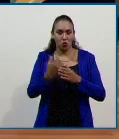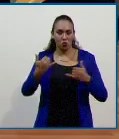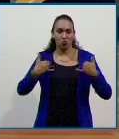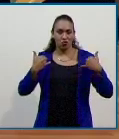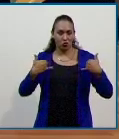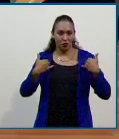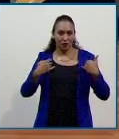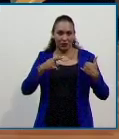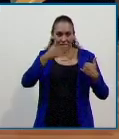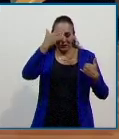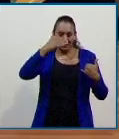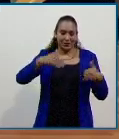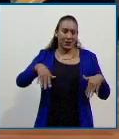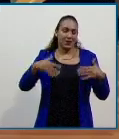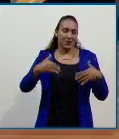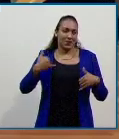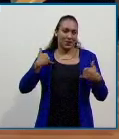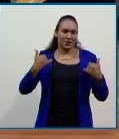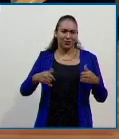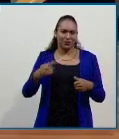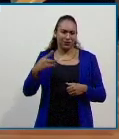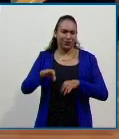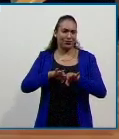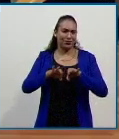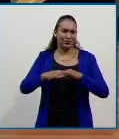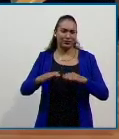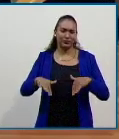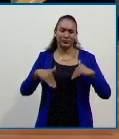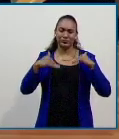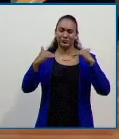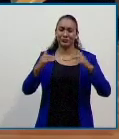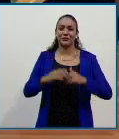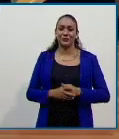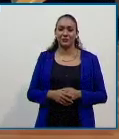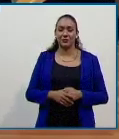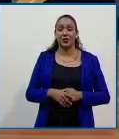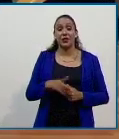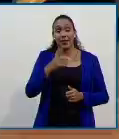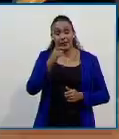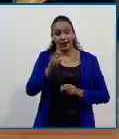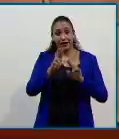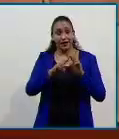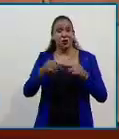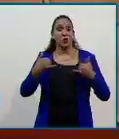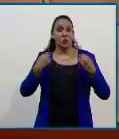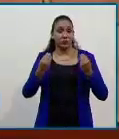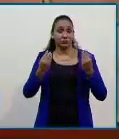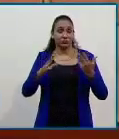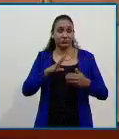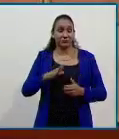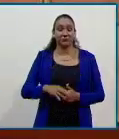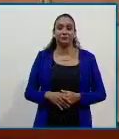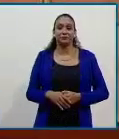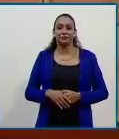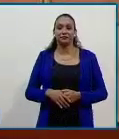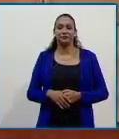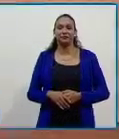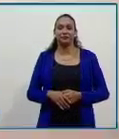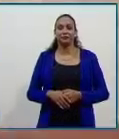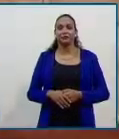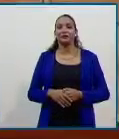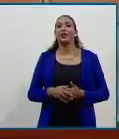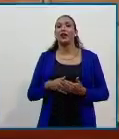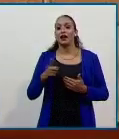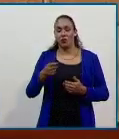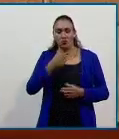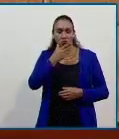es la más grande en la historia de la humanidad según los datos de las Naciones Unidas. El gerente general de Canal